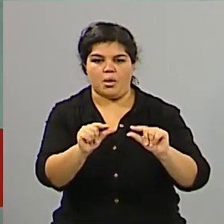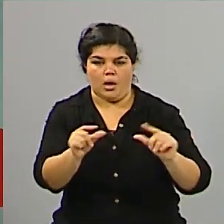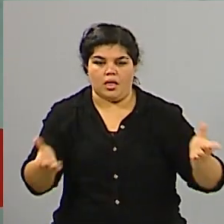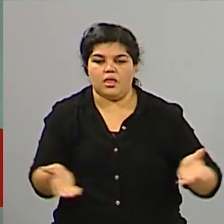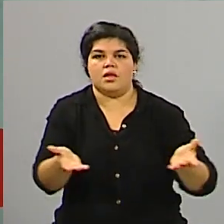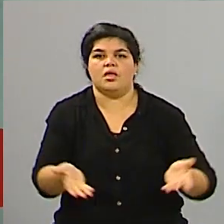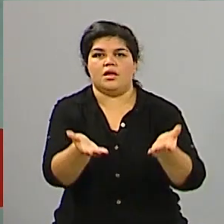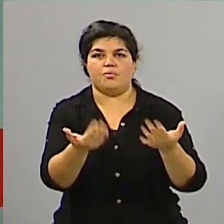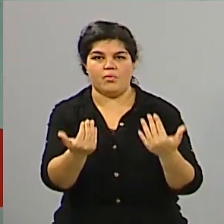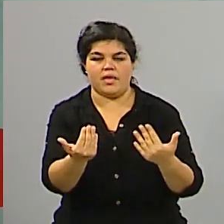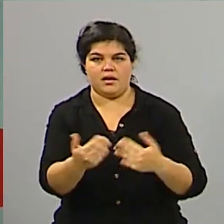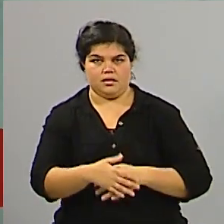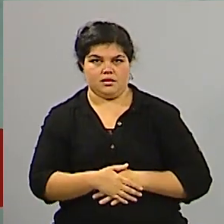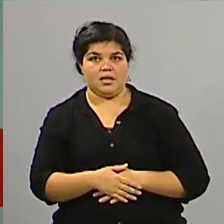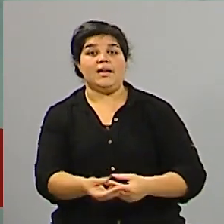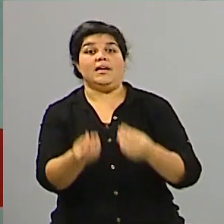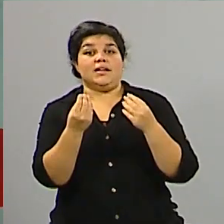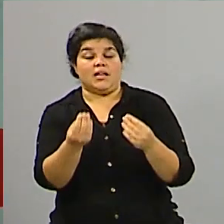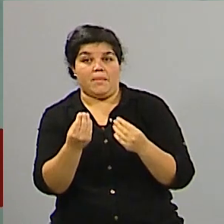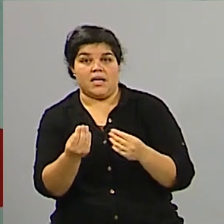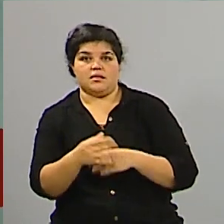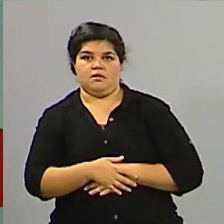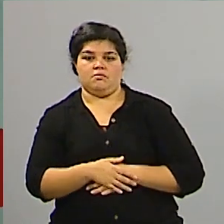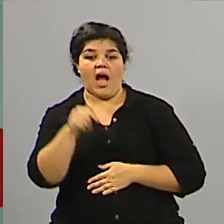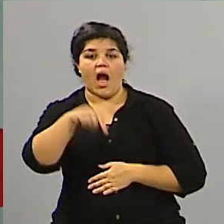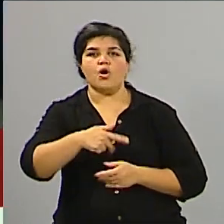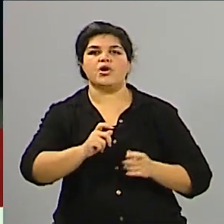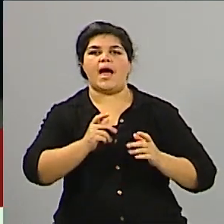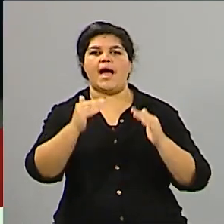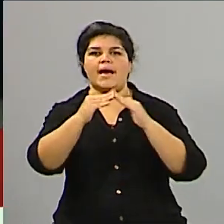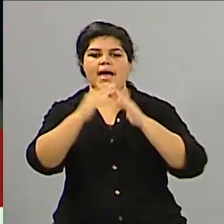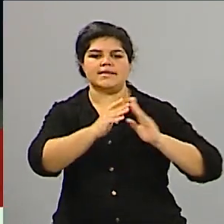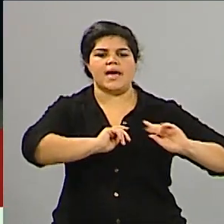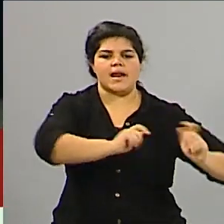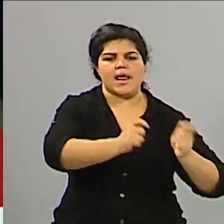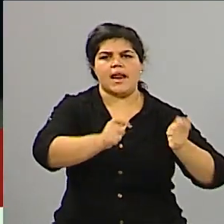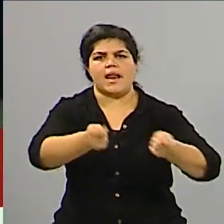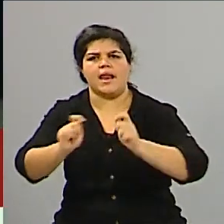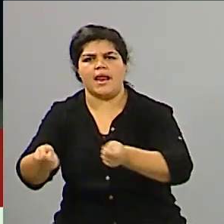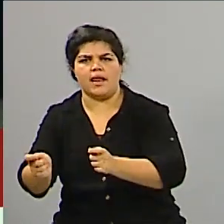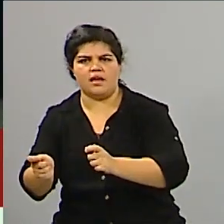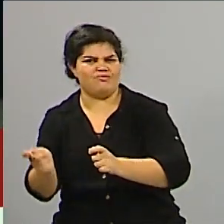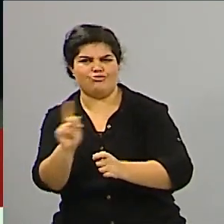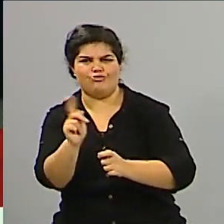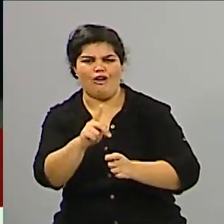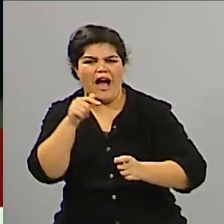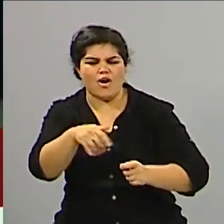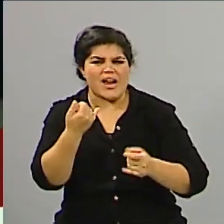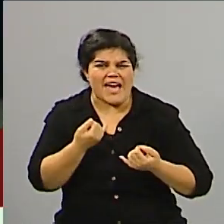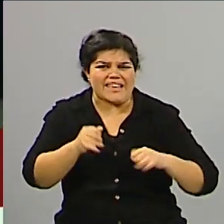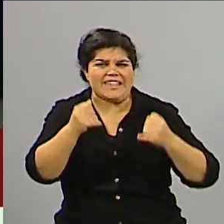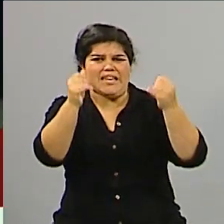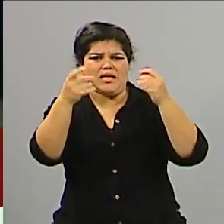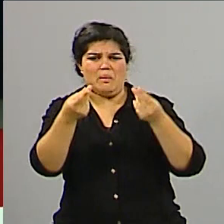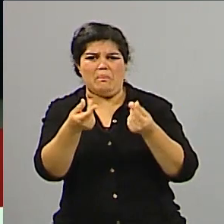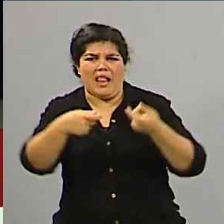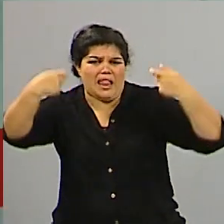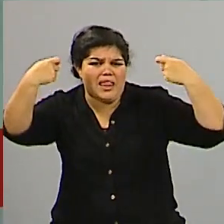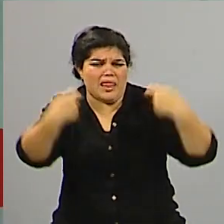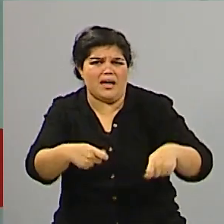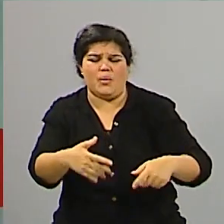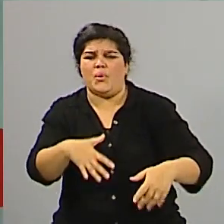educación, porque muy lindo el tema de la educación que se puede brindar, o que se brindó, era mejor la educación años antes